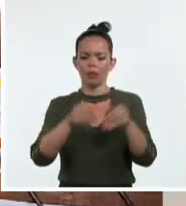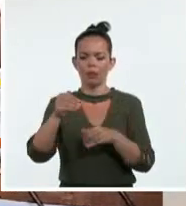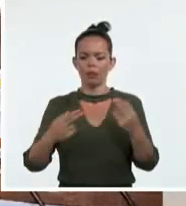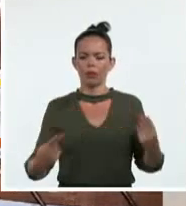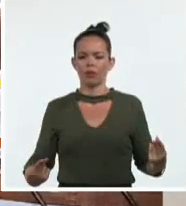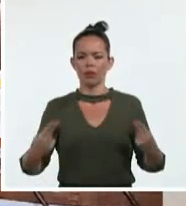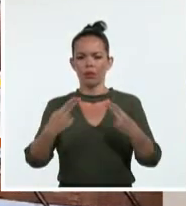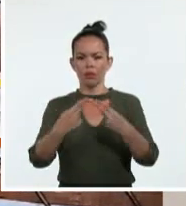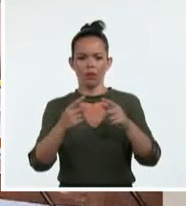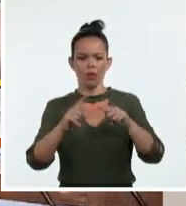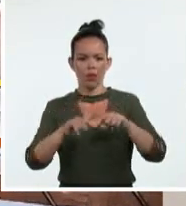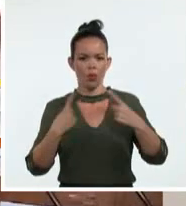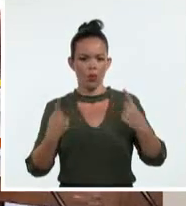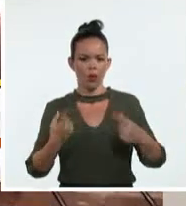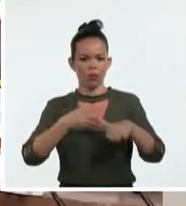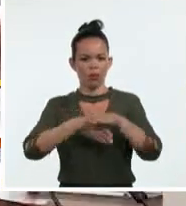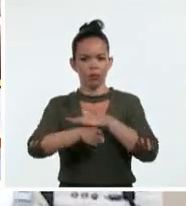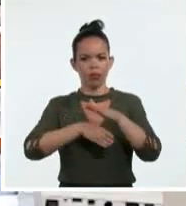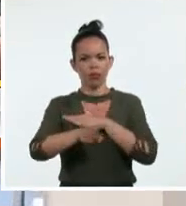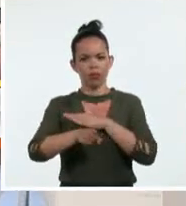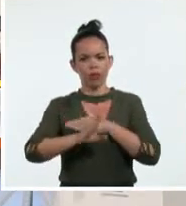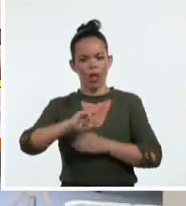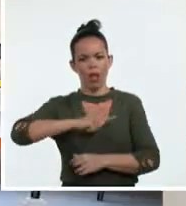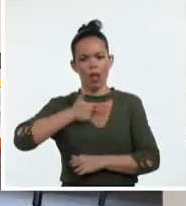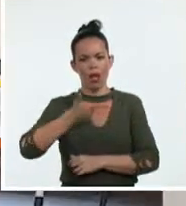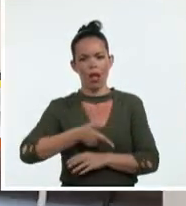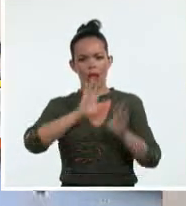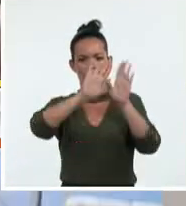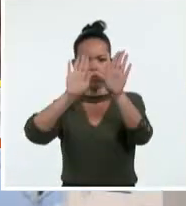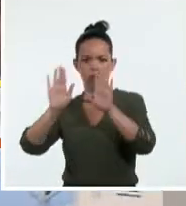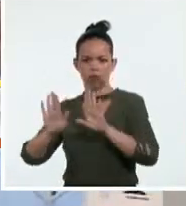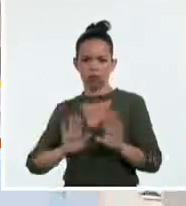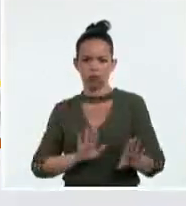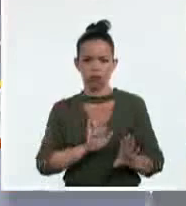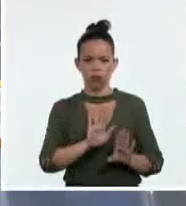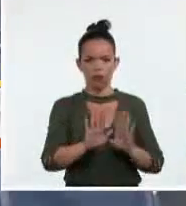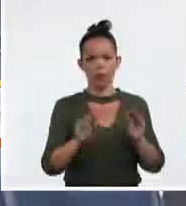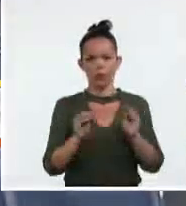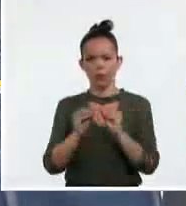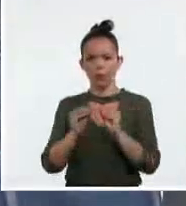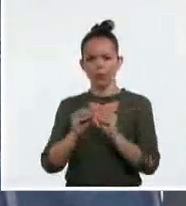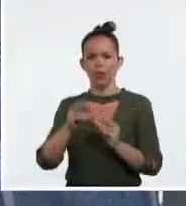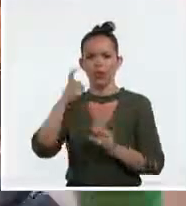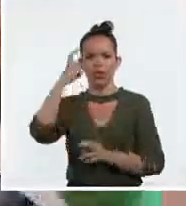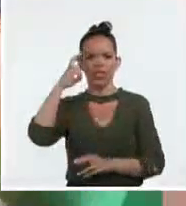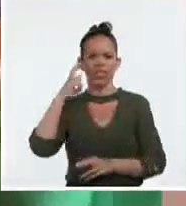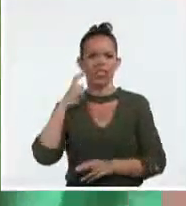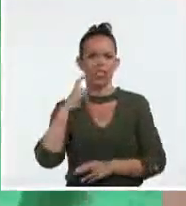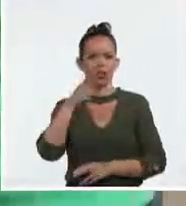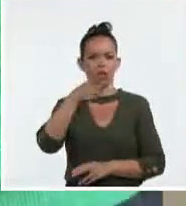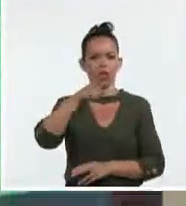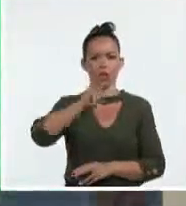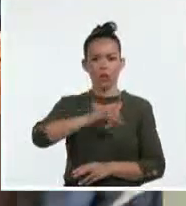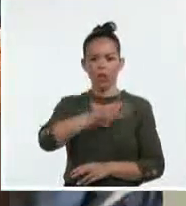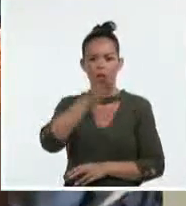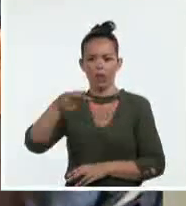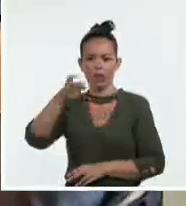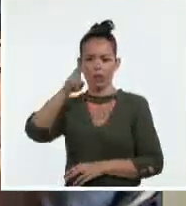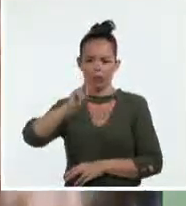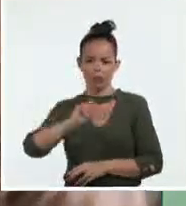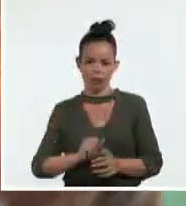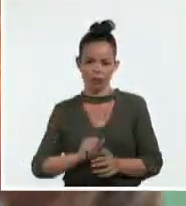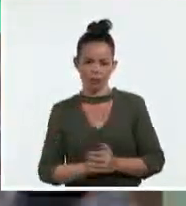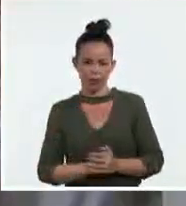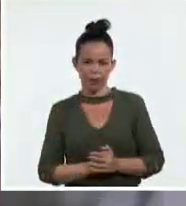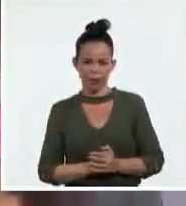de renovación artística y decorativa desarrollada a finales del siglo XIX y comienzos del XX. La sede